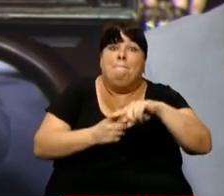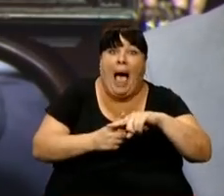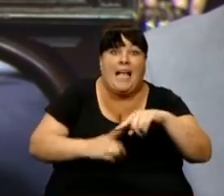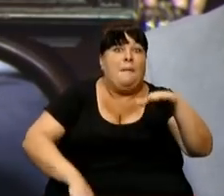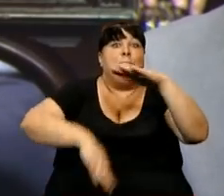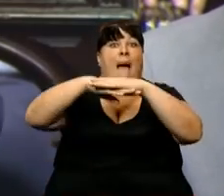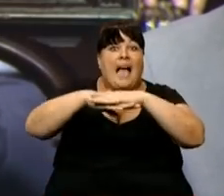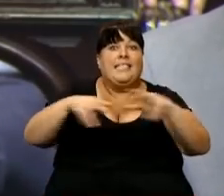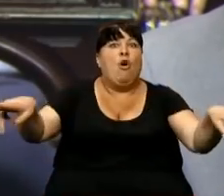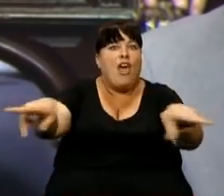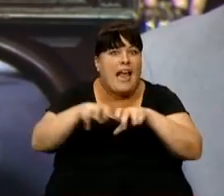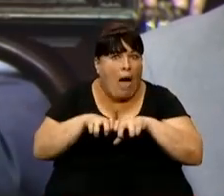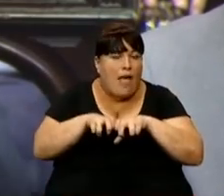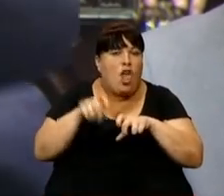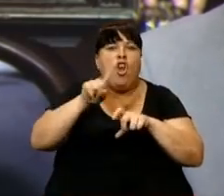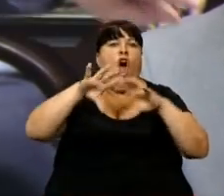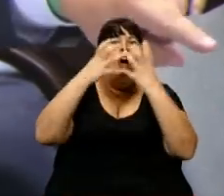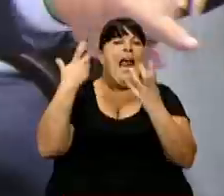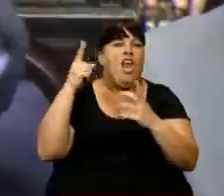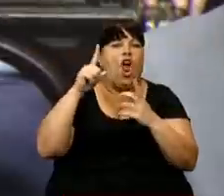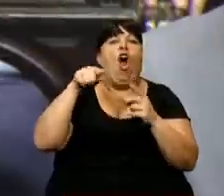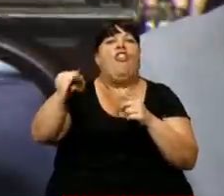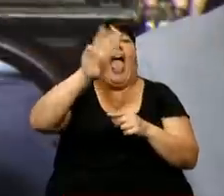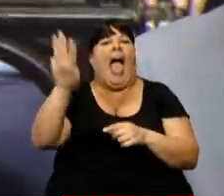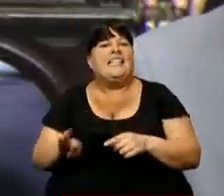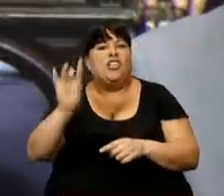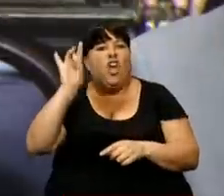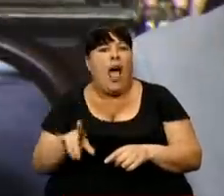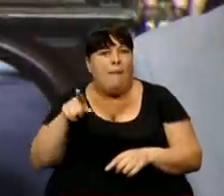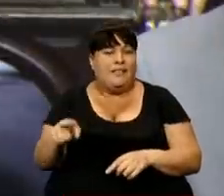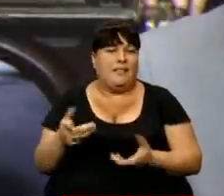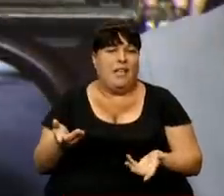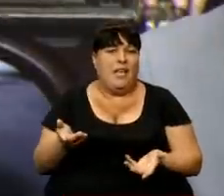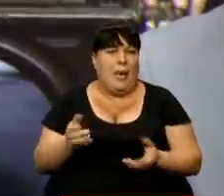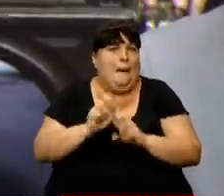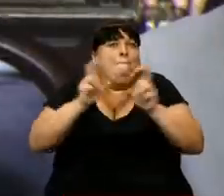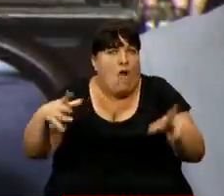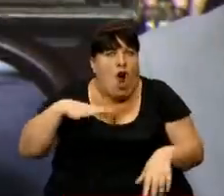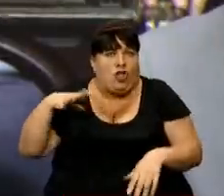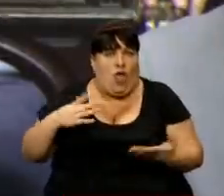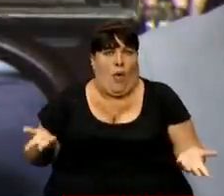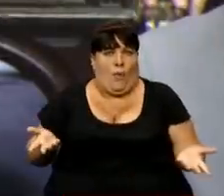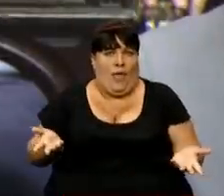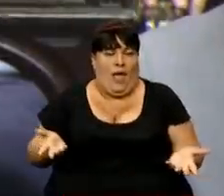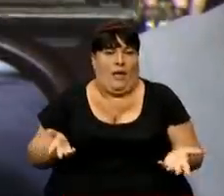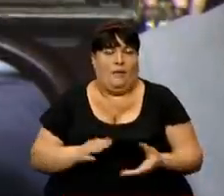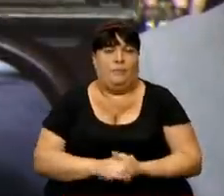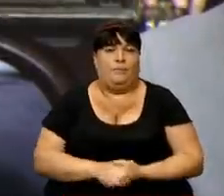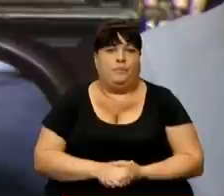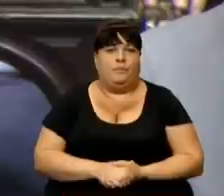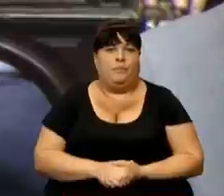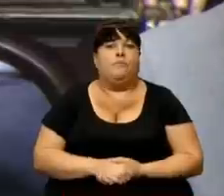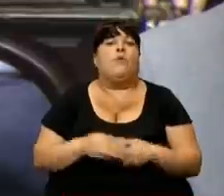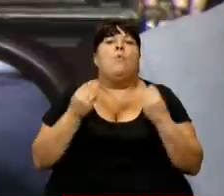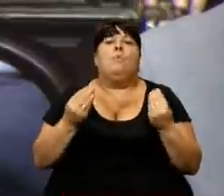un tope sobre la recaudación, no del bruto, sino de la del ANSES. Peor aún todavía.